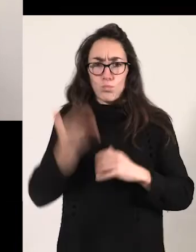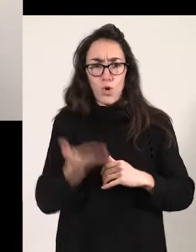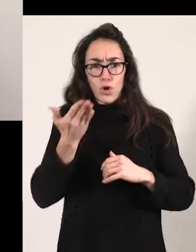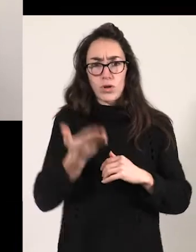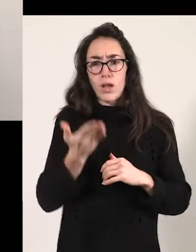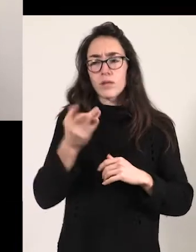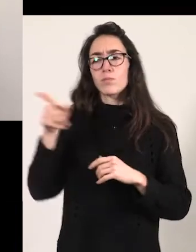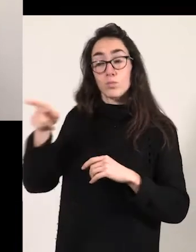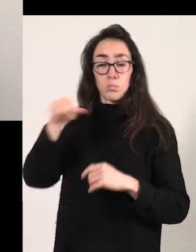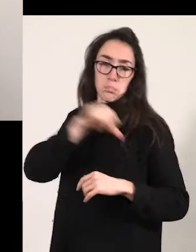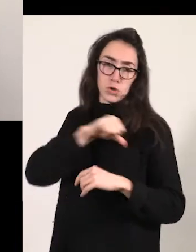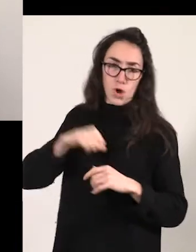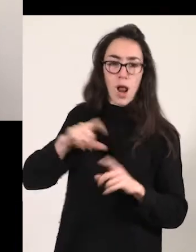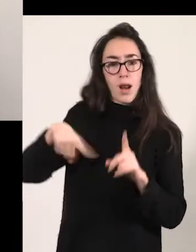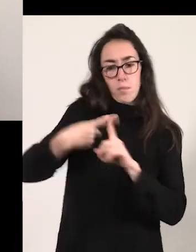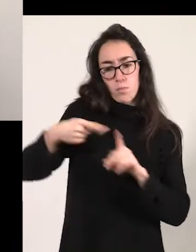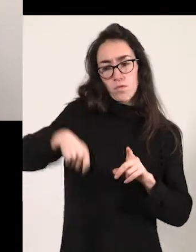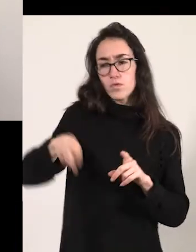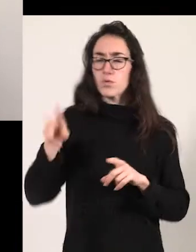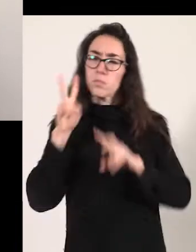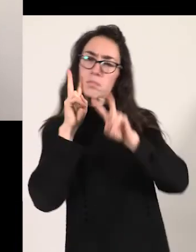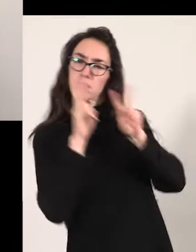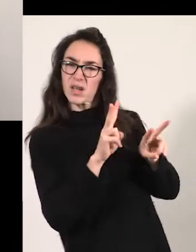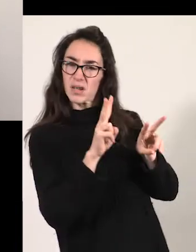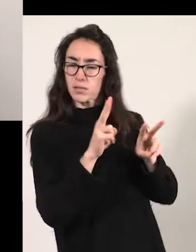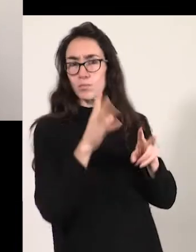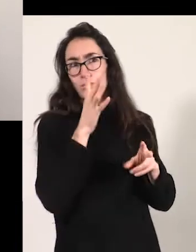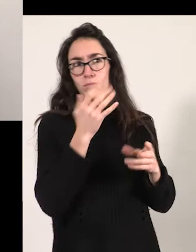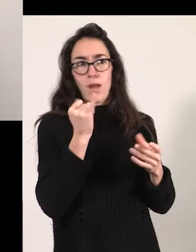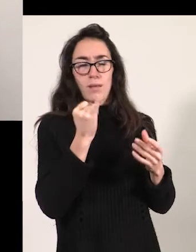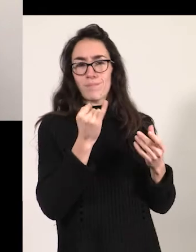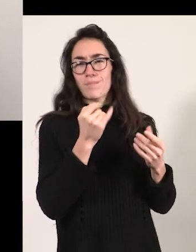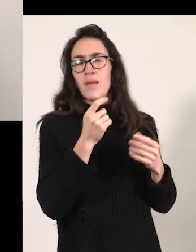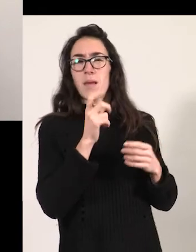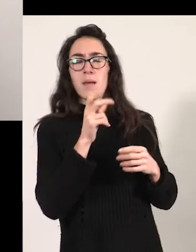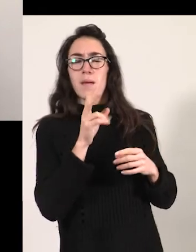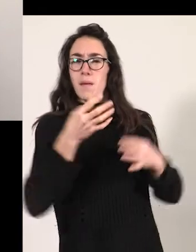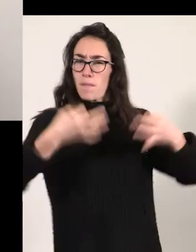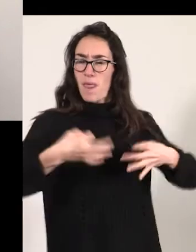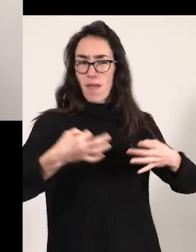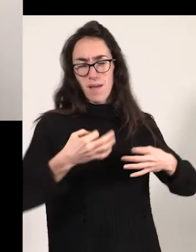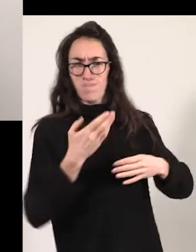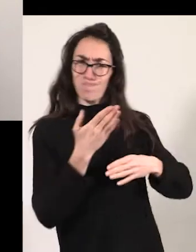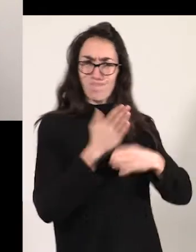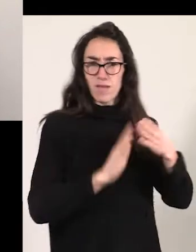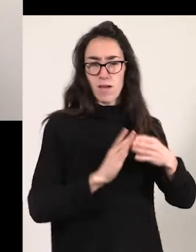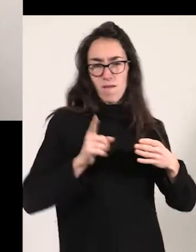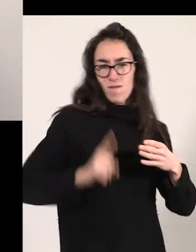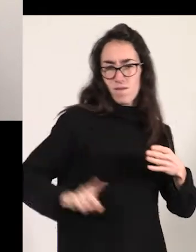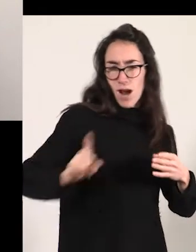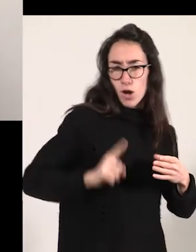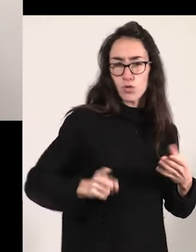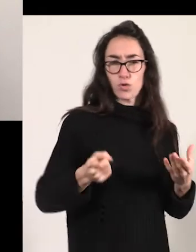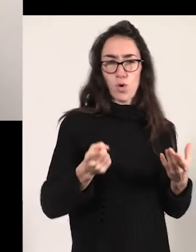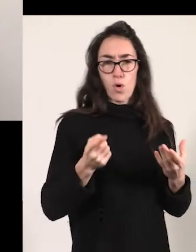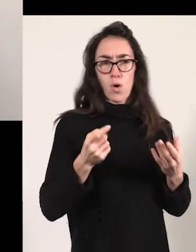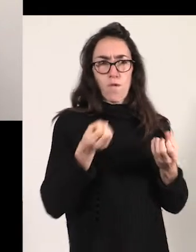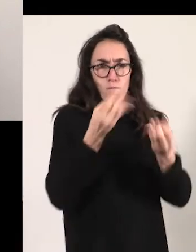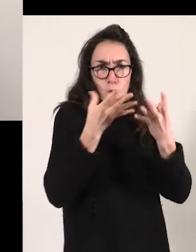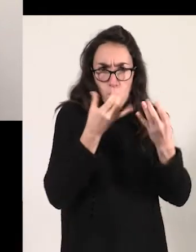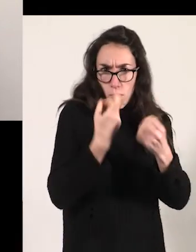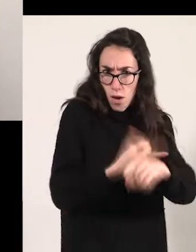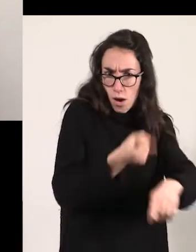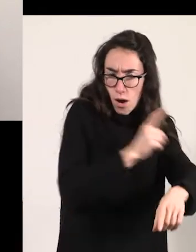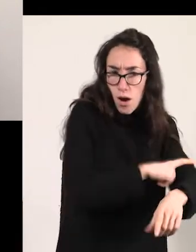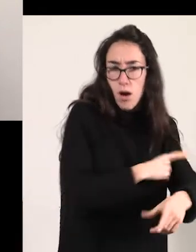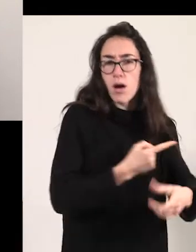profesional de la información y también en lo personal, ¿qué percibes? Medias verdades, fake news, falta de rigor y de contraste,